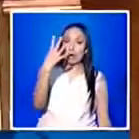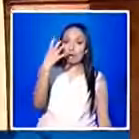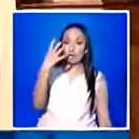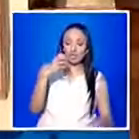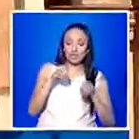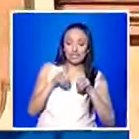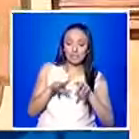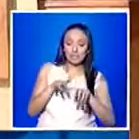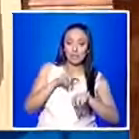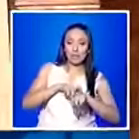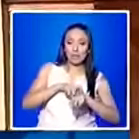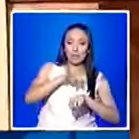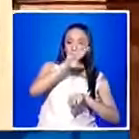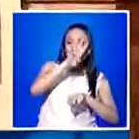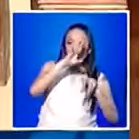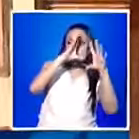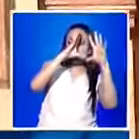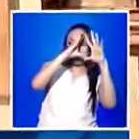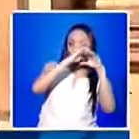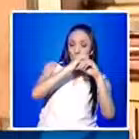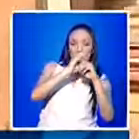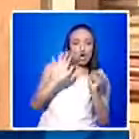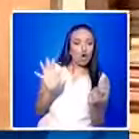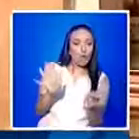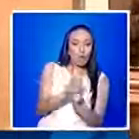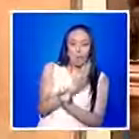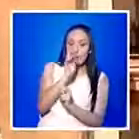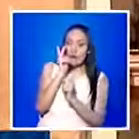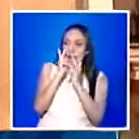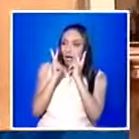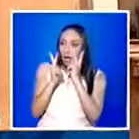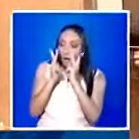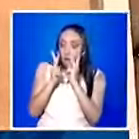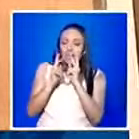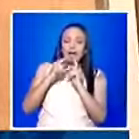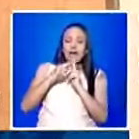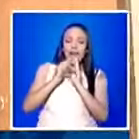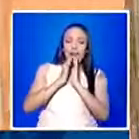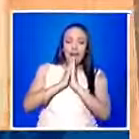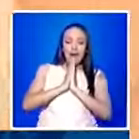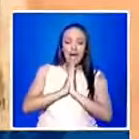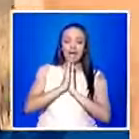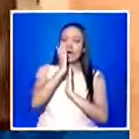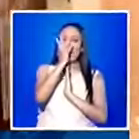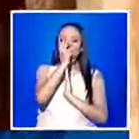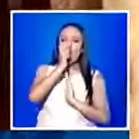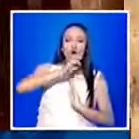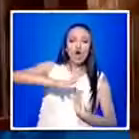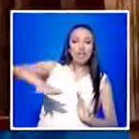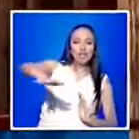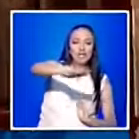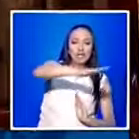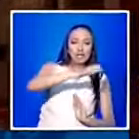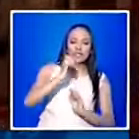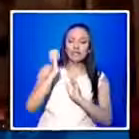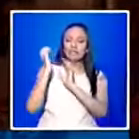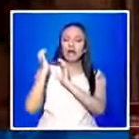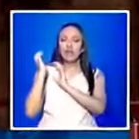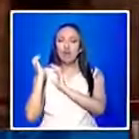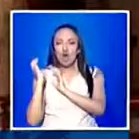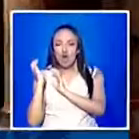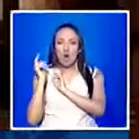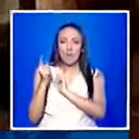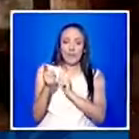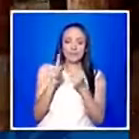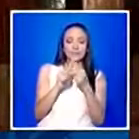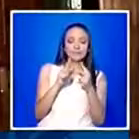empezamos a las 7 de la noche, es un recorrido completo, vamos a visitar el convento, esta iglesia hermosa que es la iglesia de Santo Domingo, vamos a conocer la